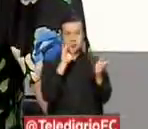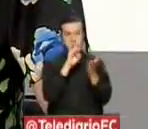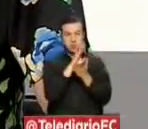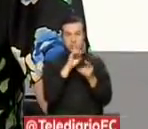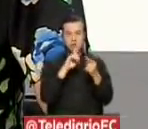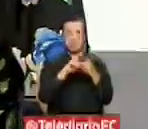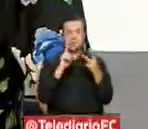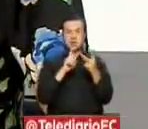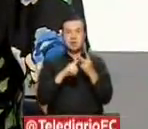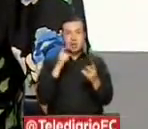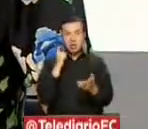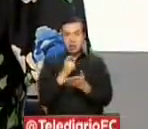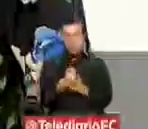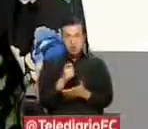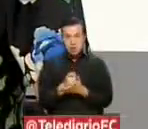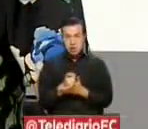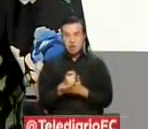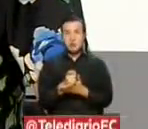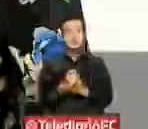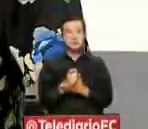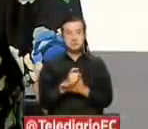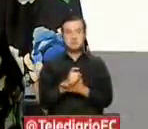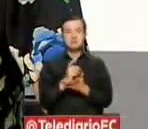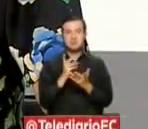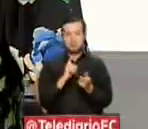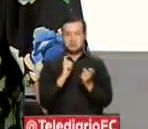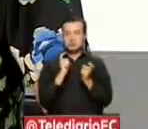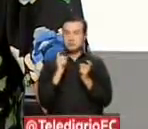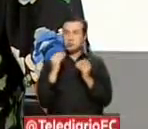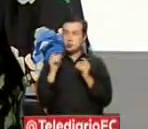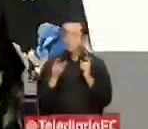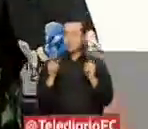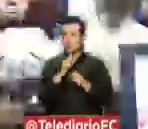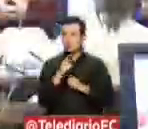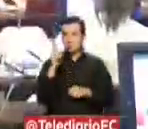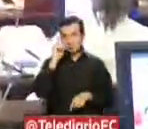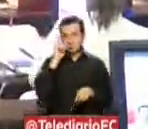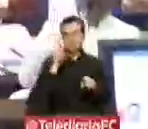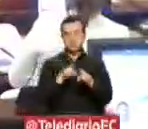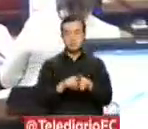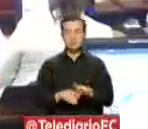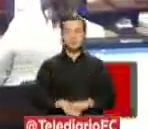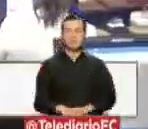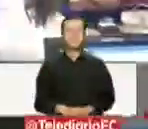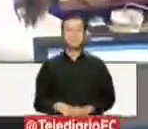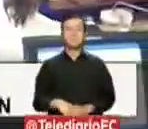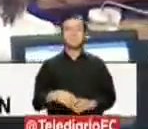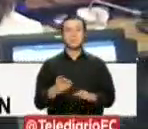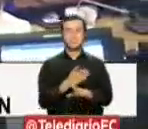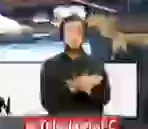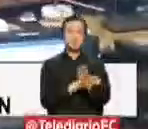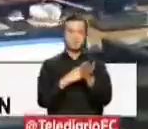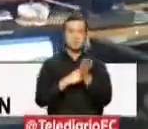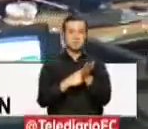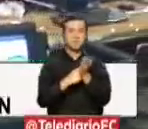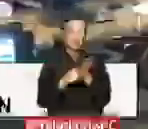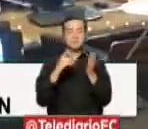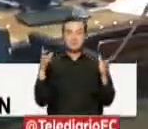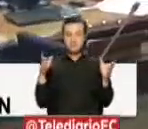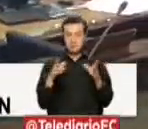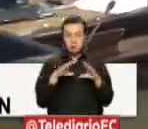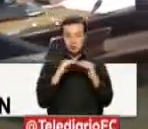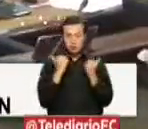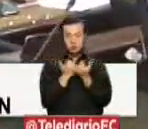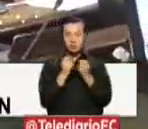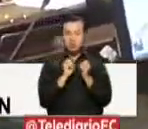y la figura del linchamiento mediático gana respaldo entre los distintos bloques. Antes de retomar el debate en el Pleno, fueron recibidos en